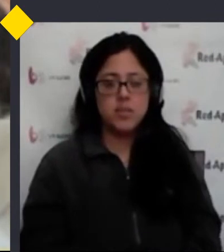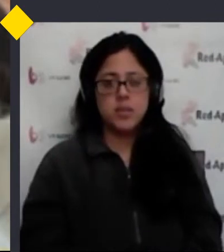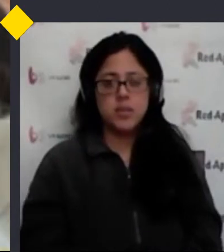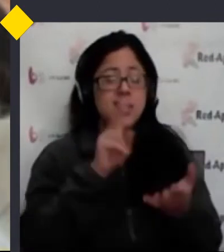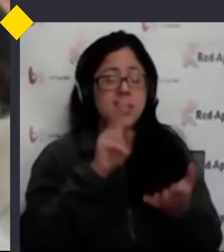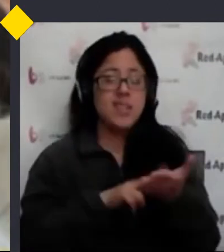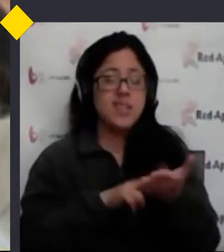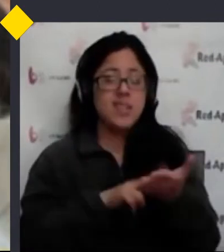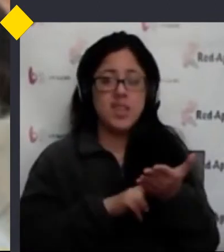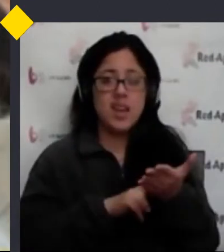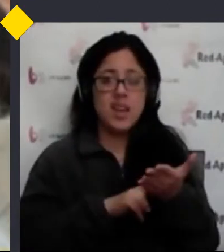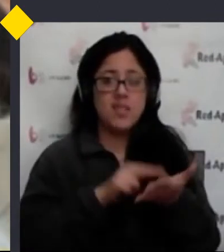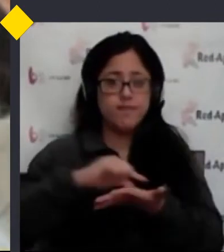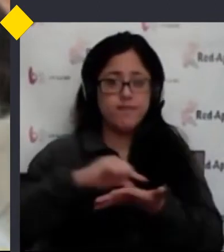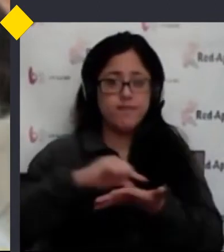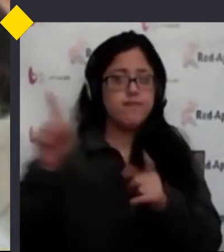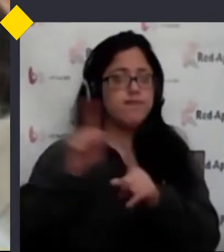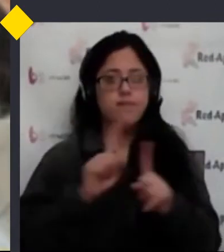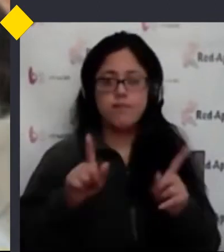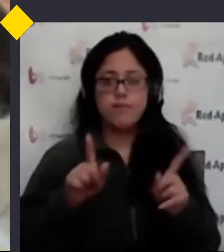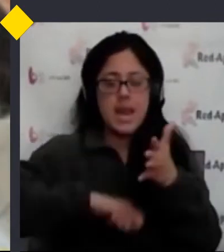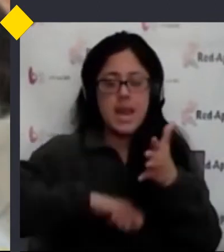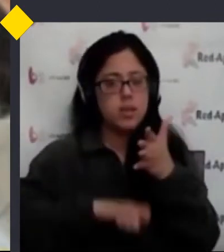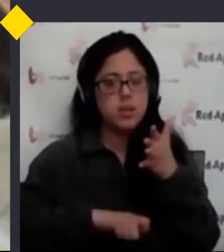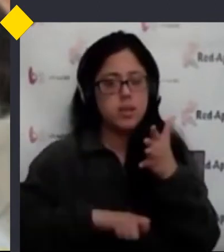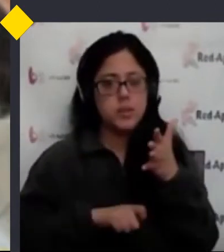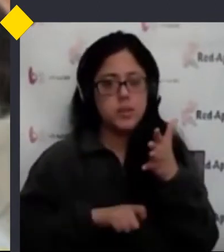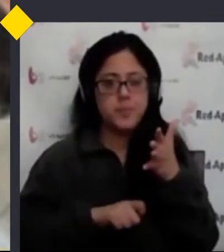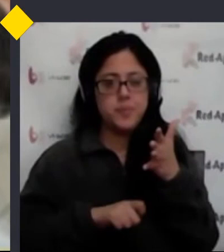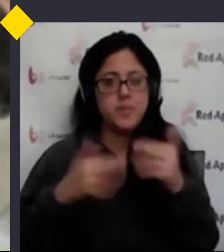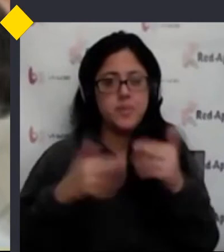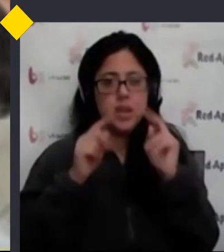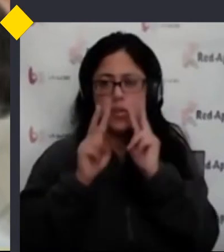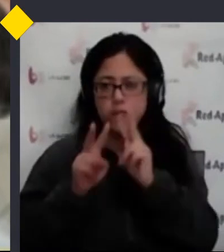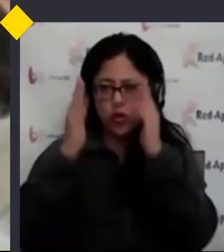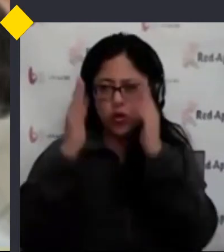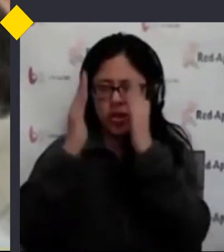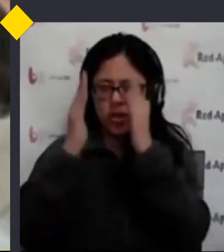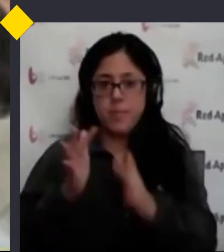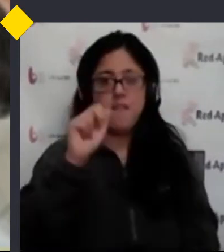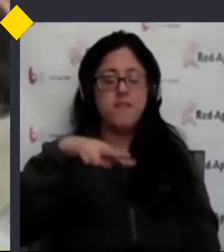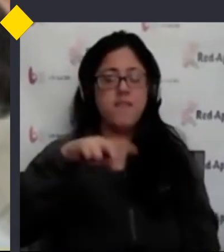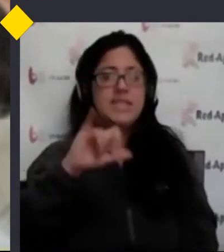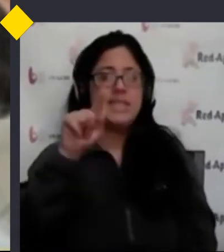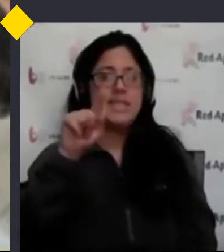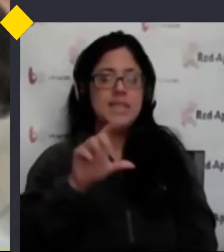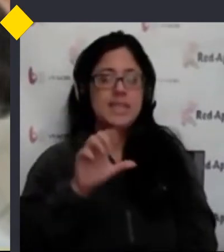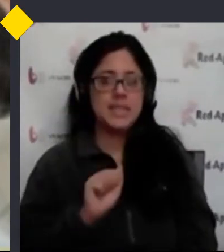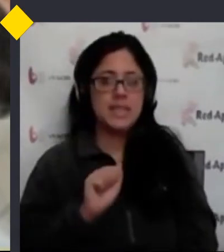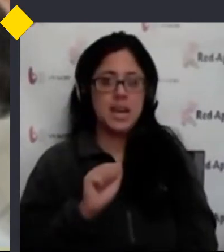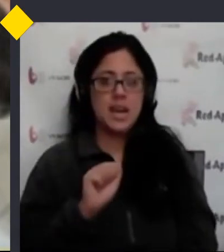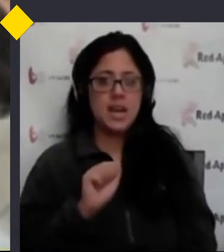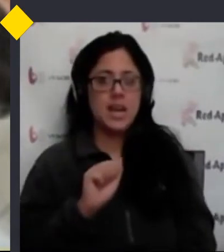no ha aumentado la contratación. Yo escuchaba atentamente a Francisca cómo explicaba